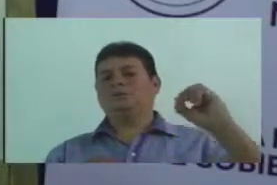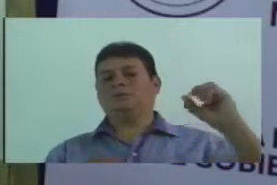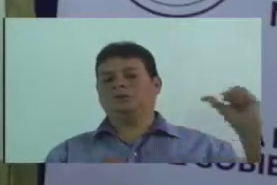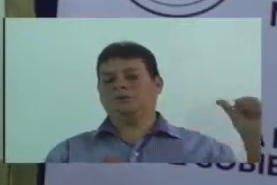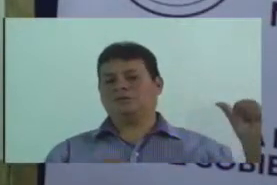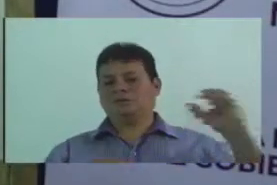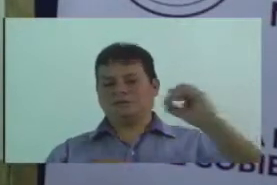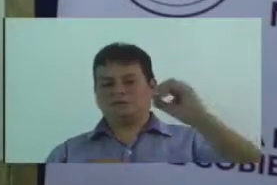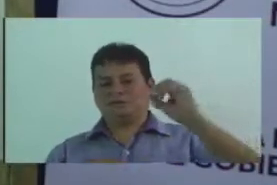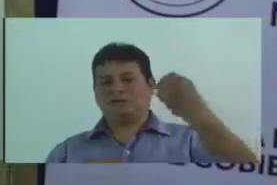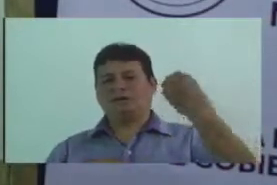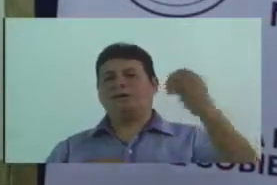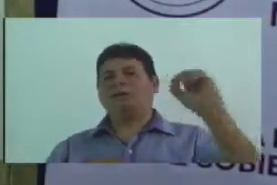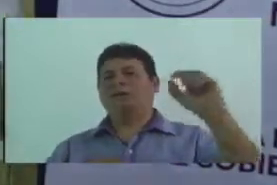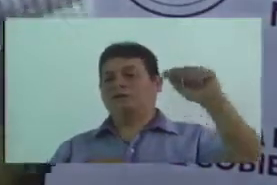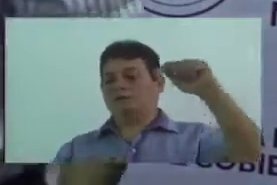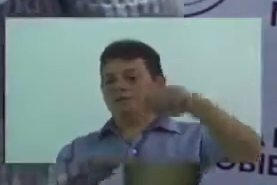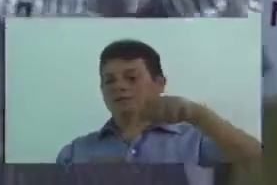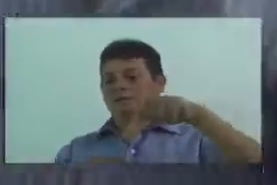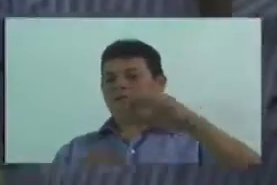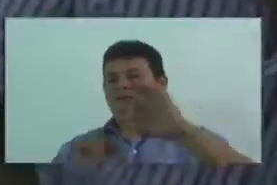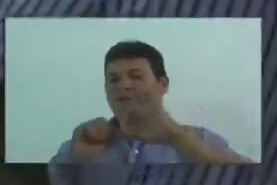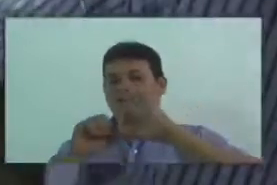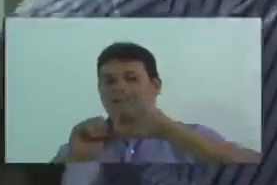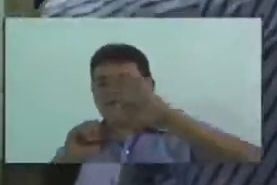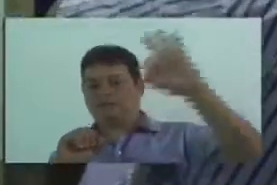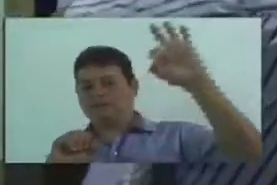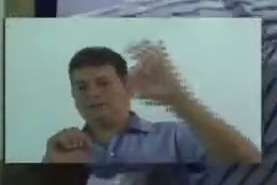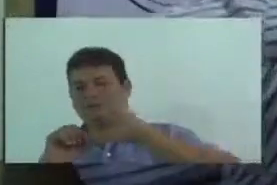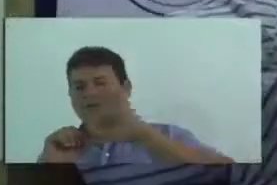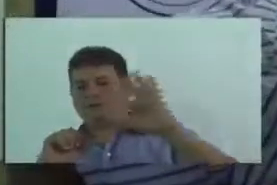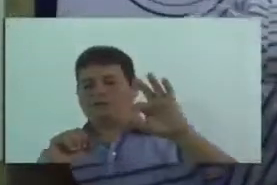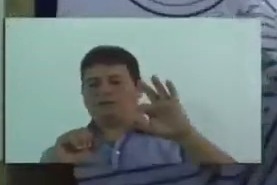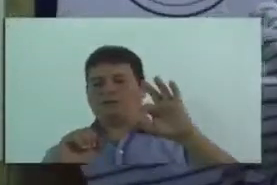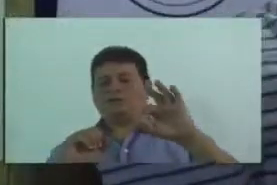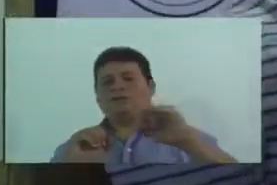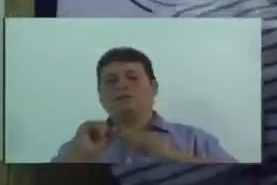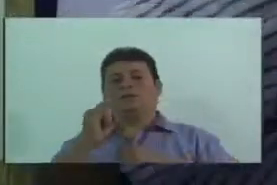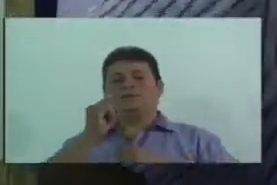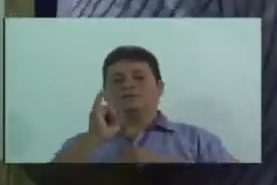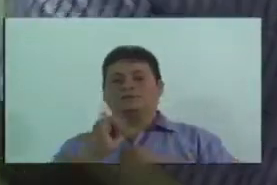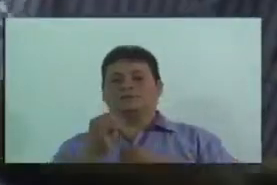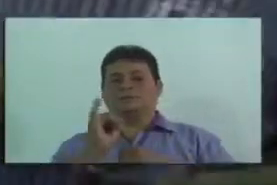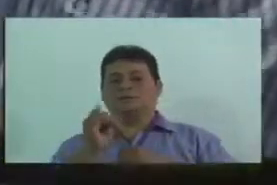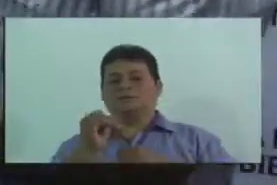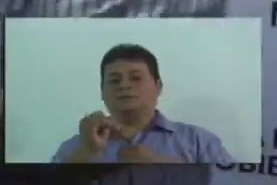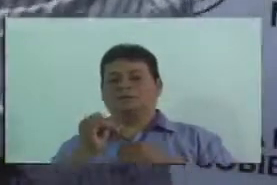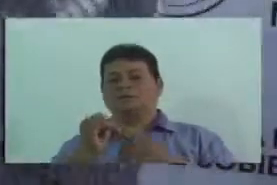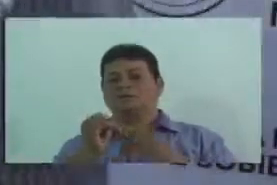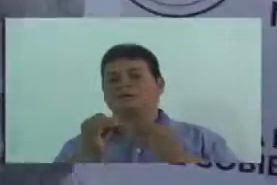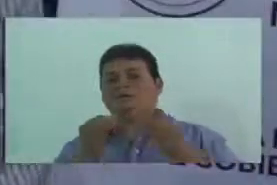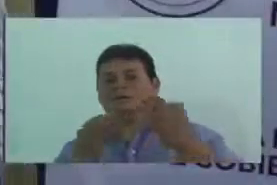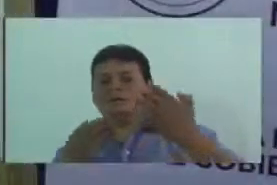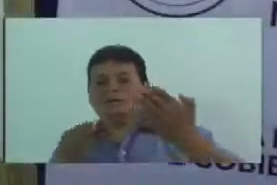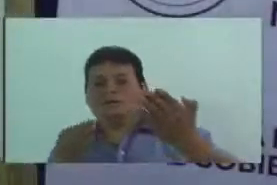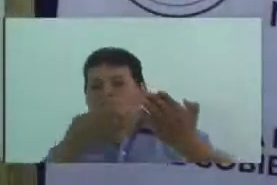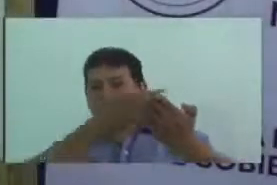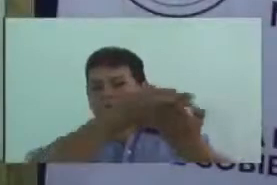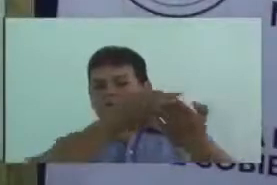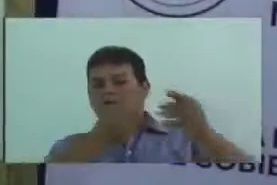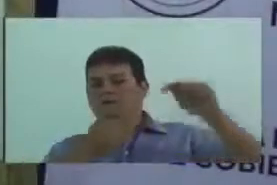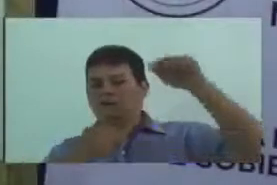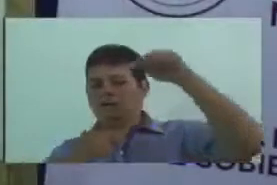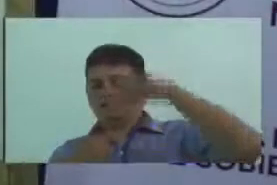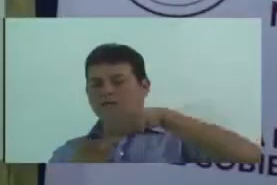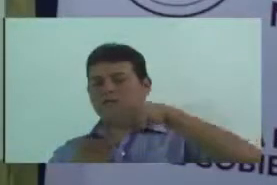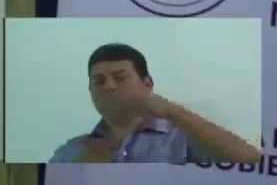decir, la semirrecta tiene que pasar por ese punto a partir del origen.